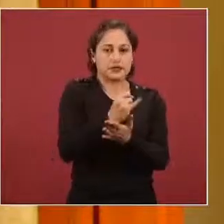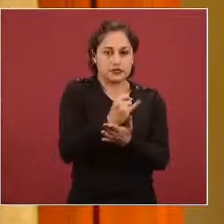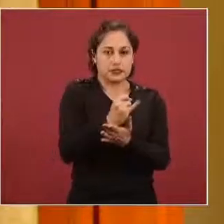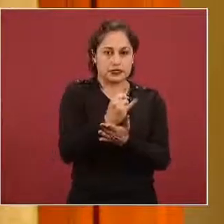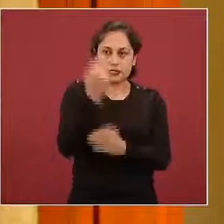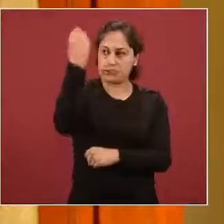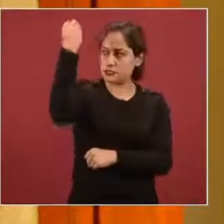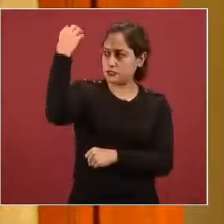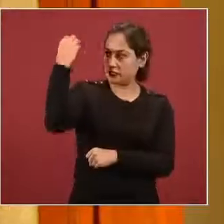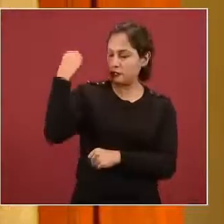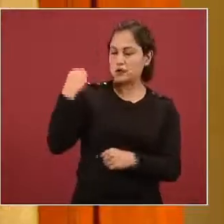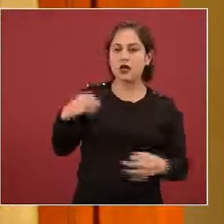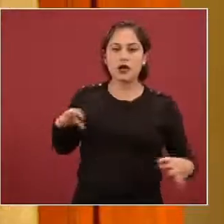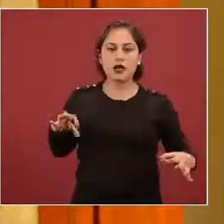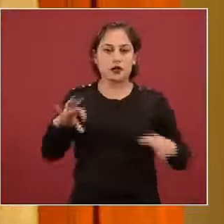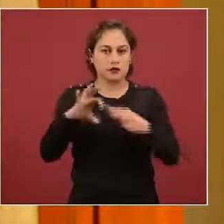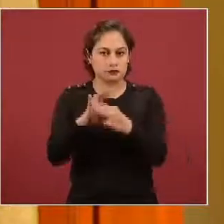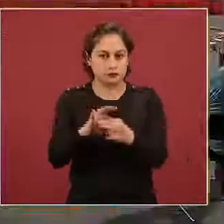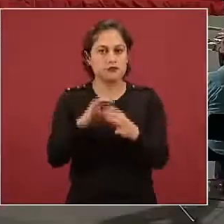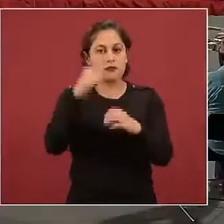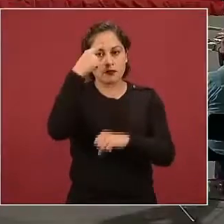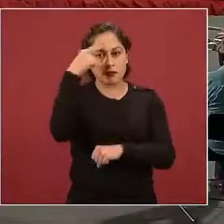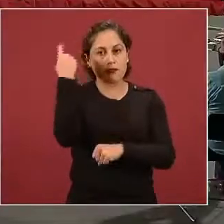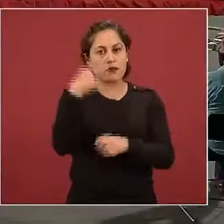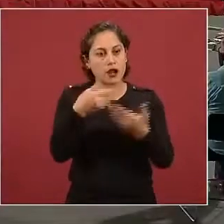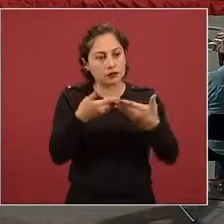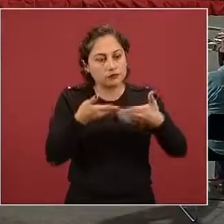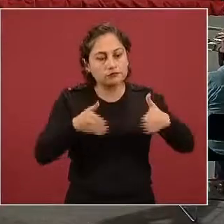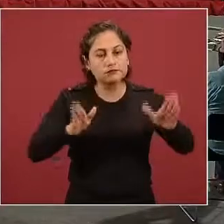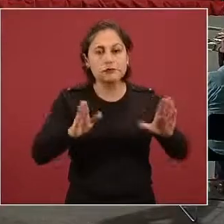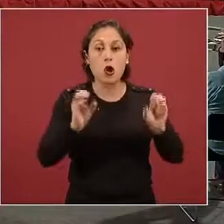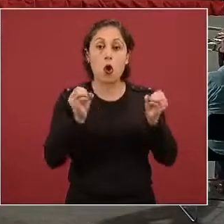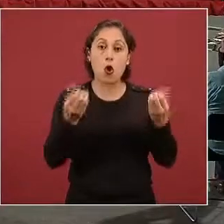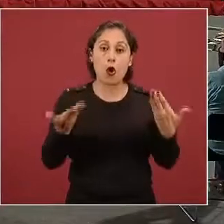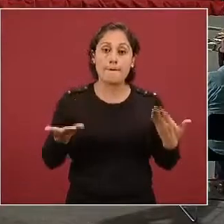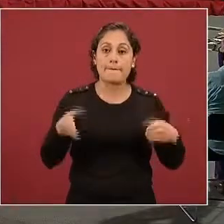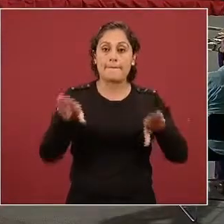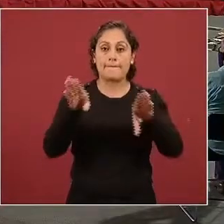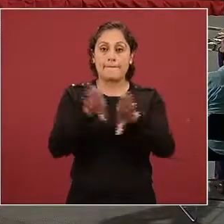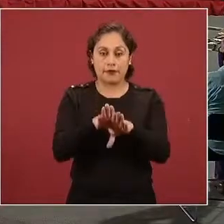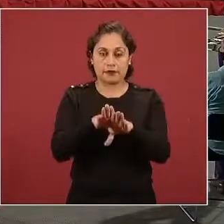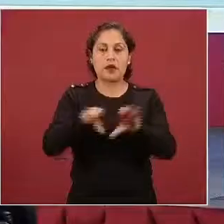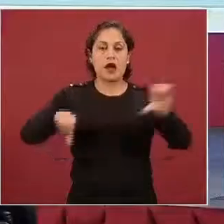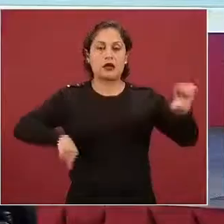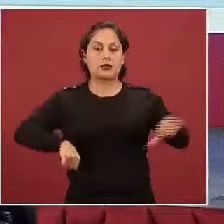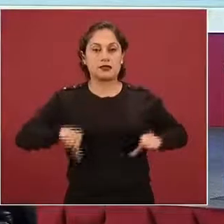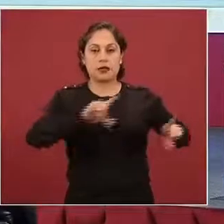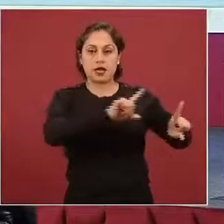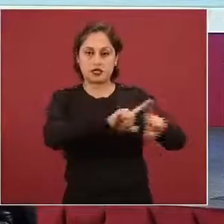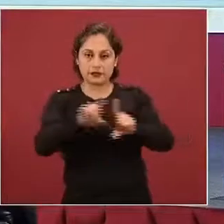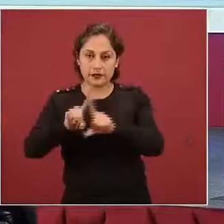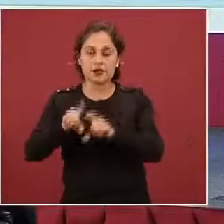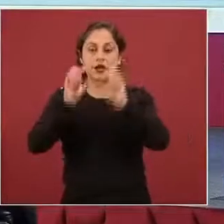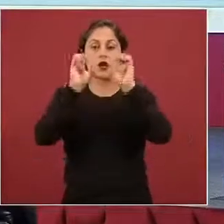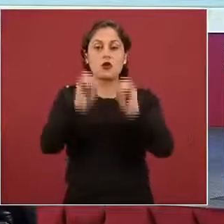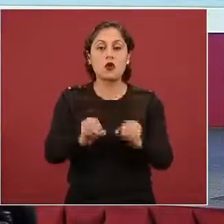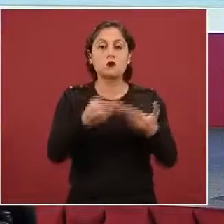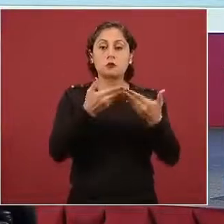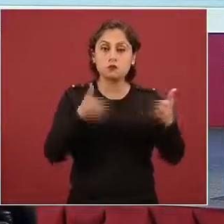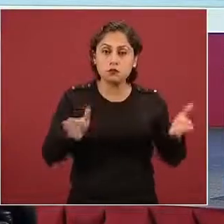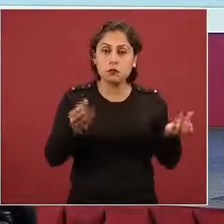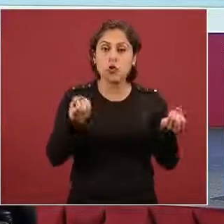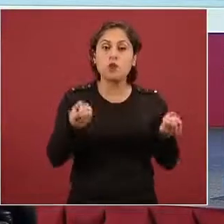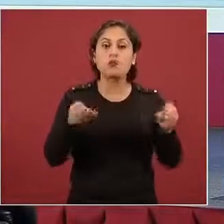restringir la movilidad social, para permitir o restringir la apertura de espacios públicos de cualquier